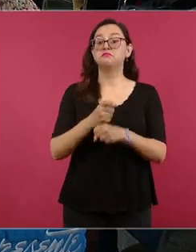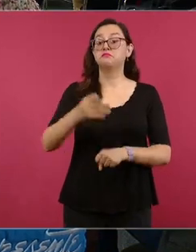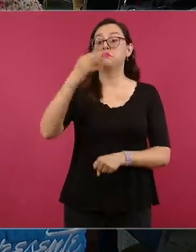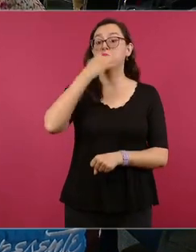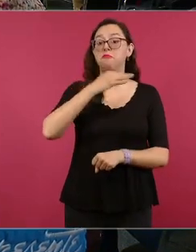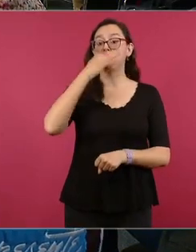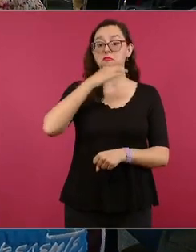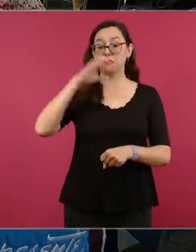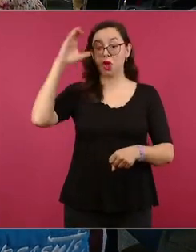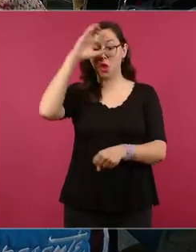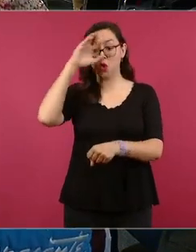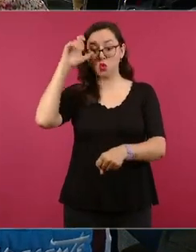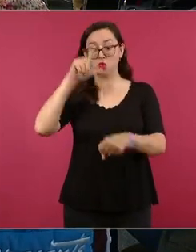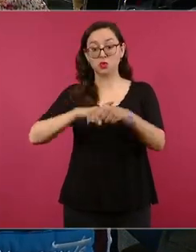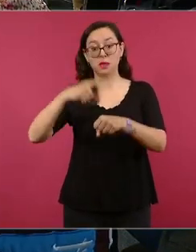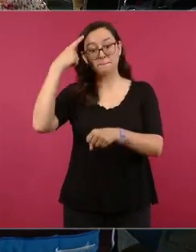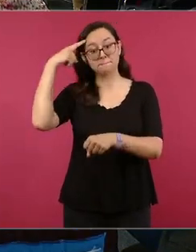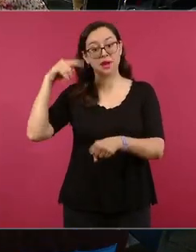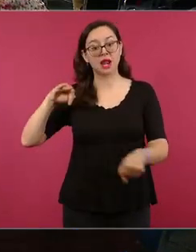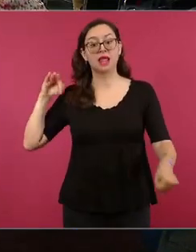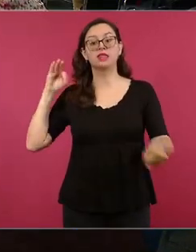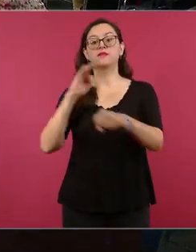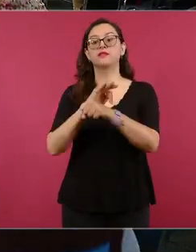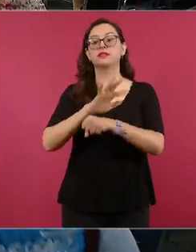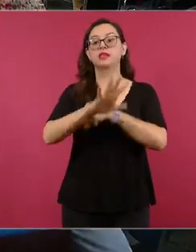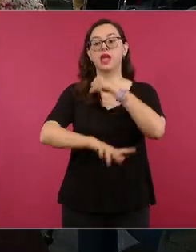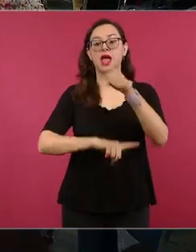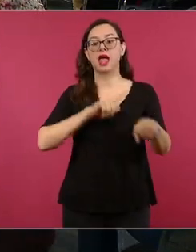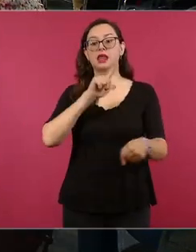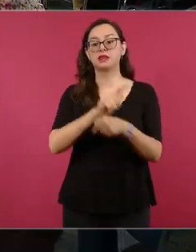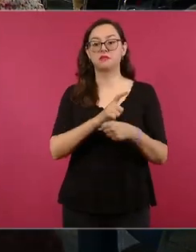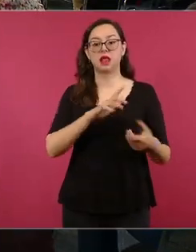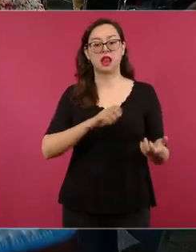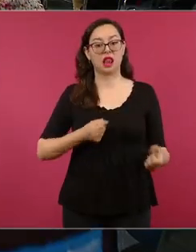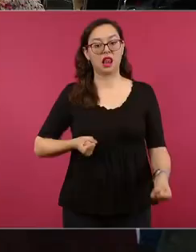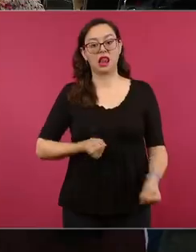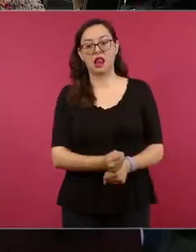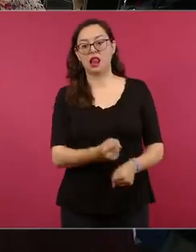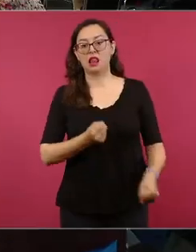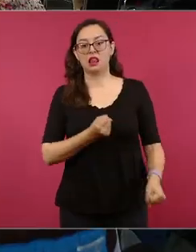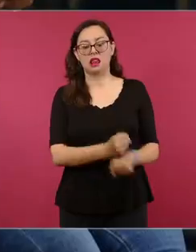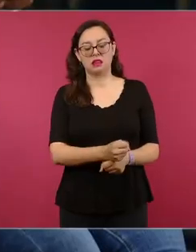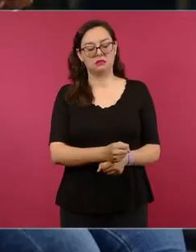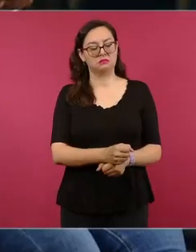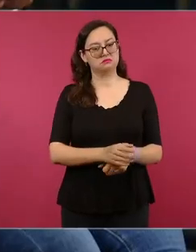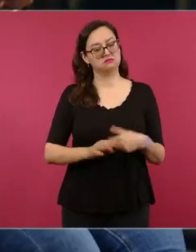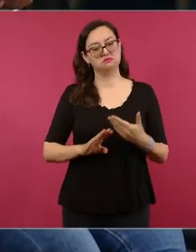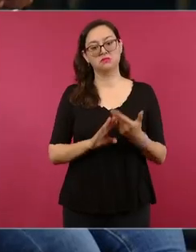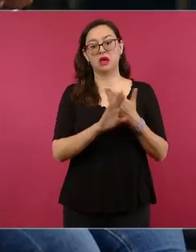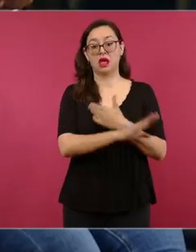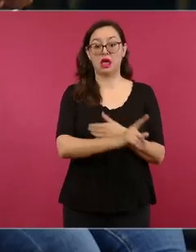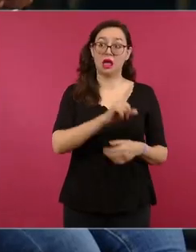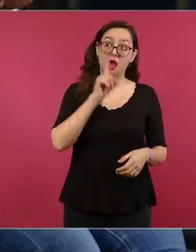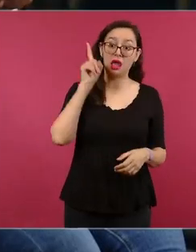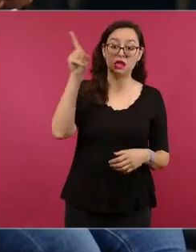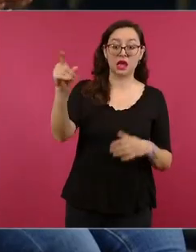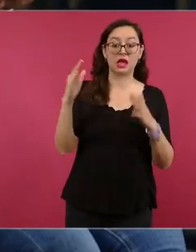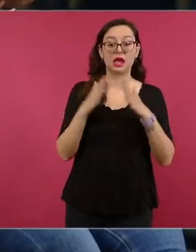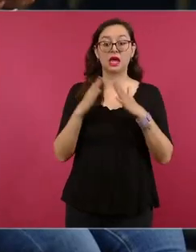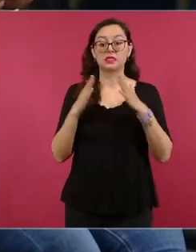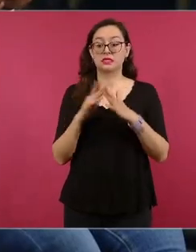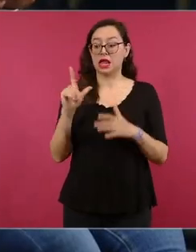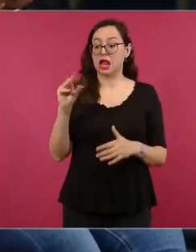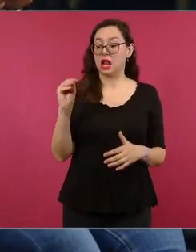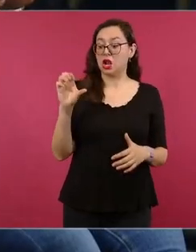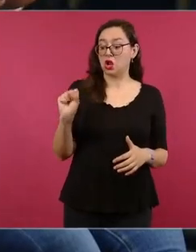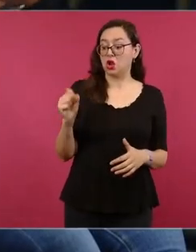cultural por los derechos de los animales y contra la violencia en el Complejo Cultural Los Pinos. Cabe recordar que mientras en otros gobiernos